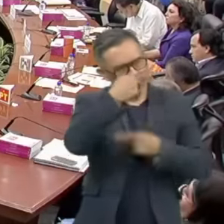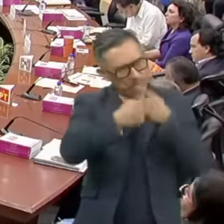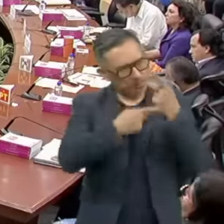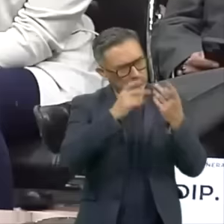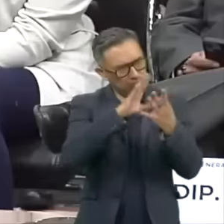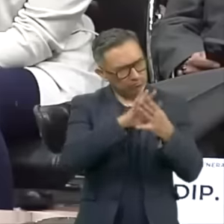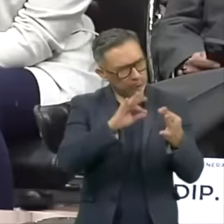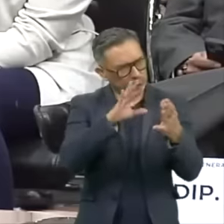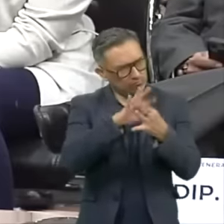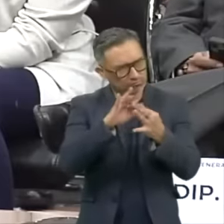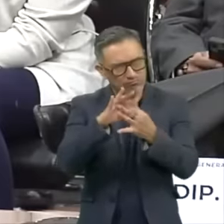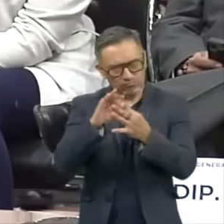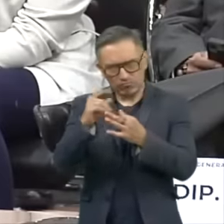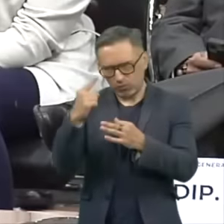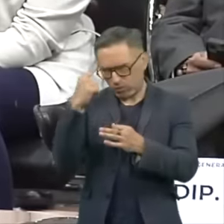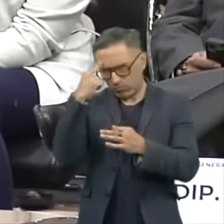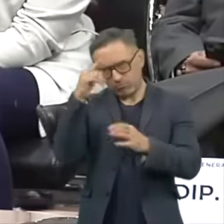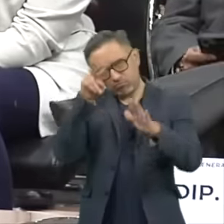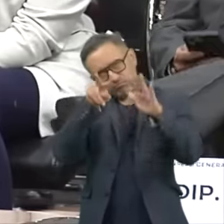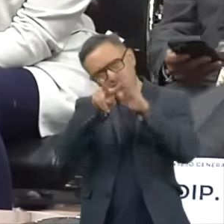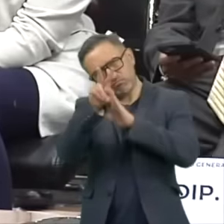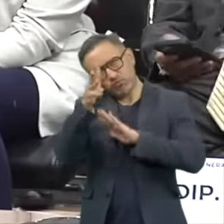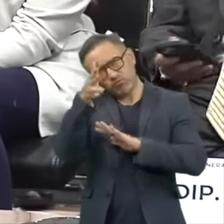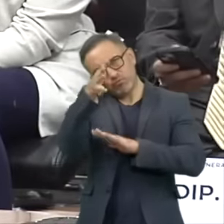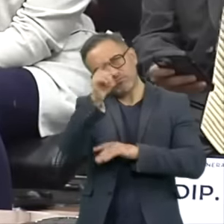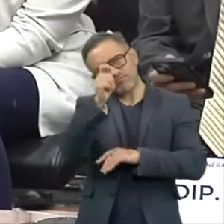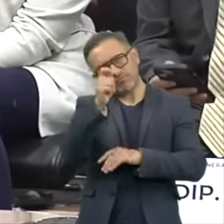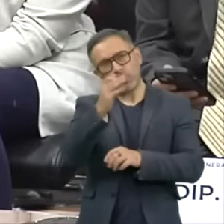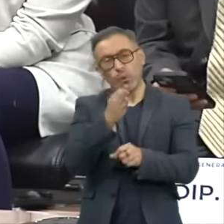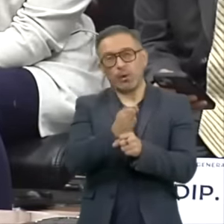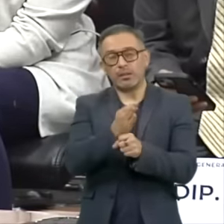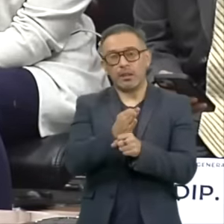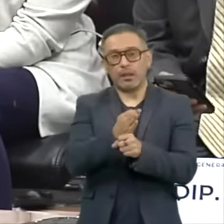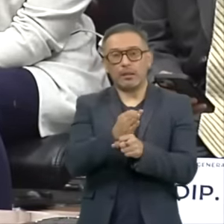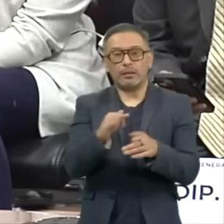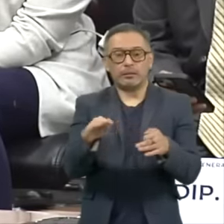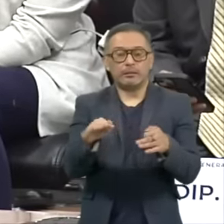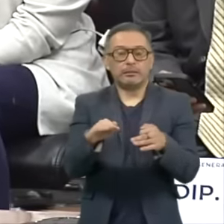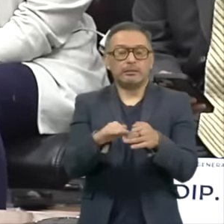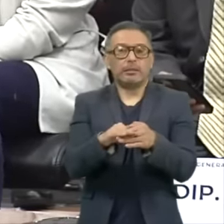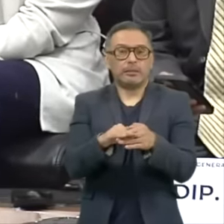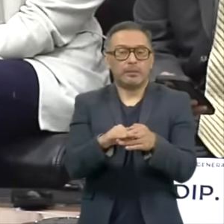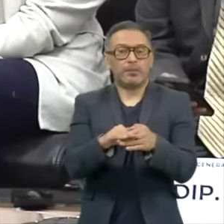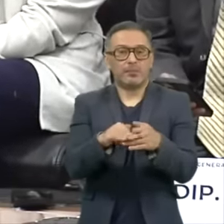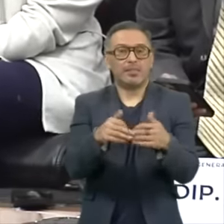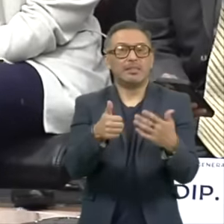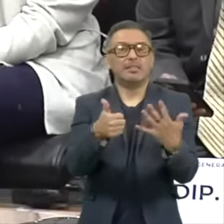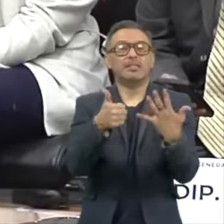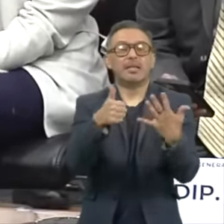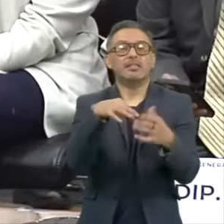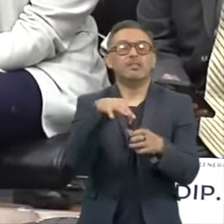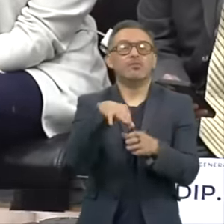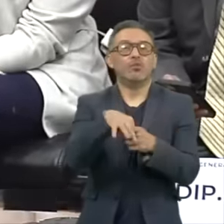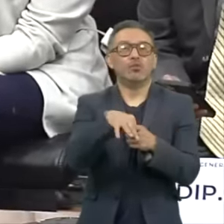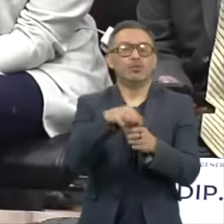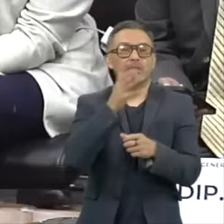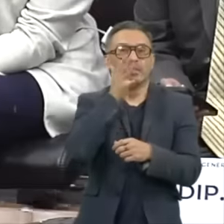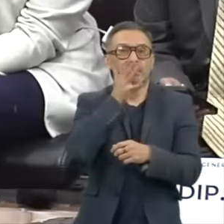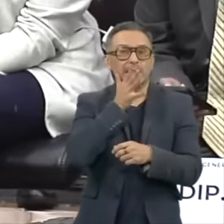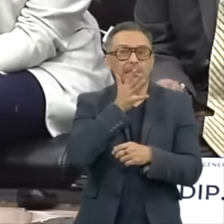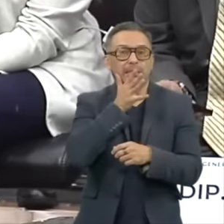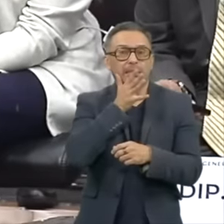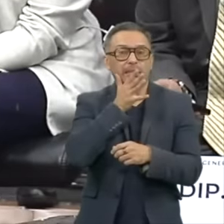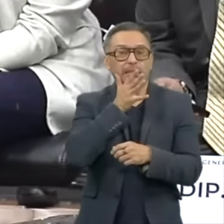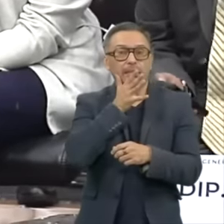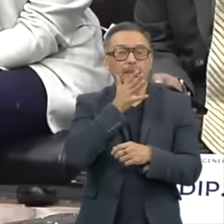historia. Estamos a 6 votos de que el país tome un